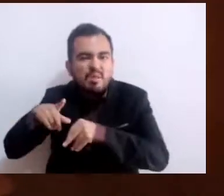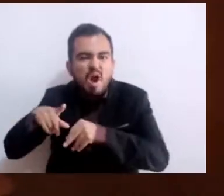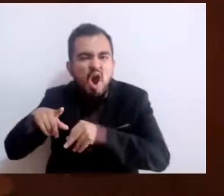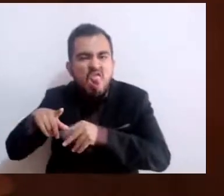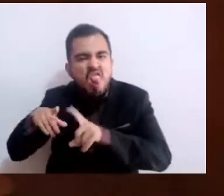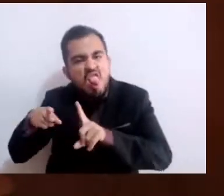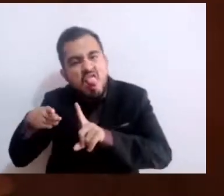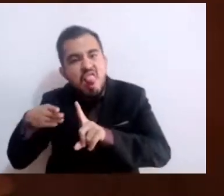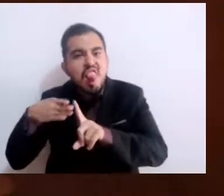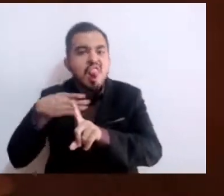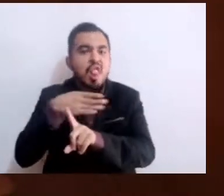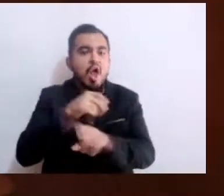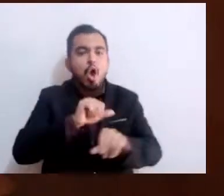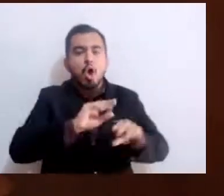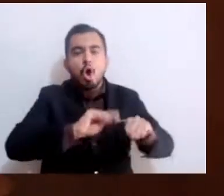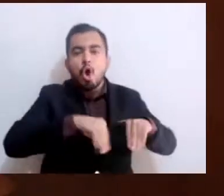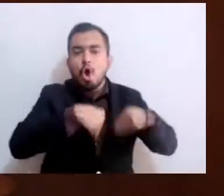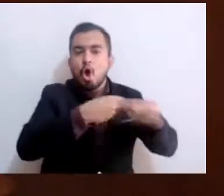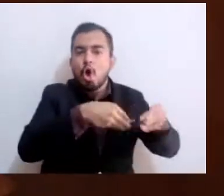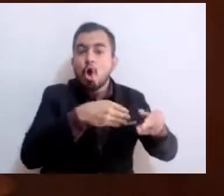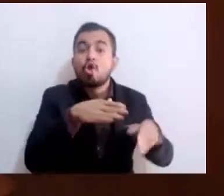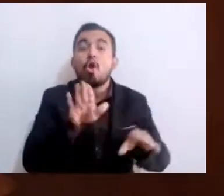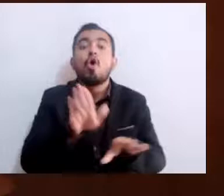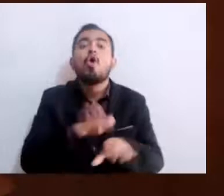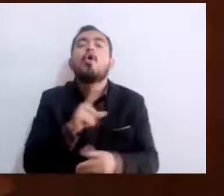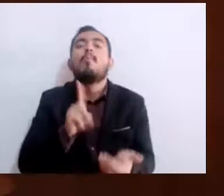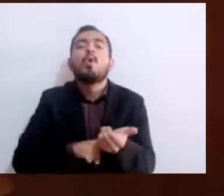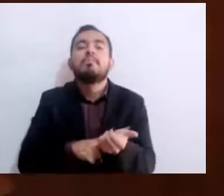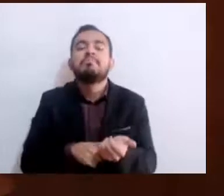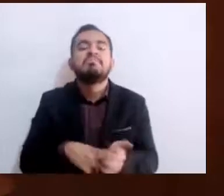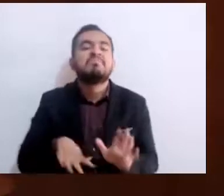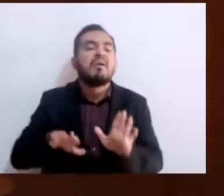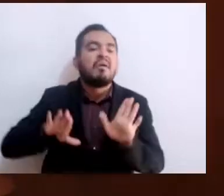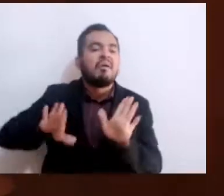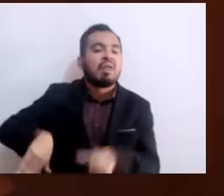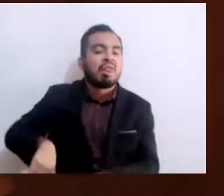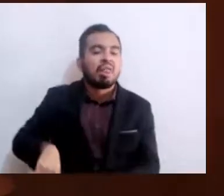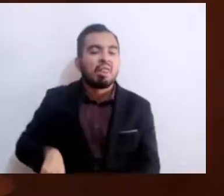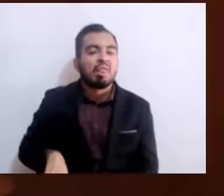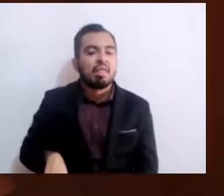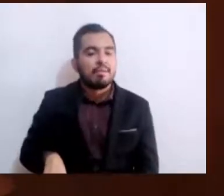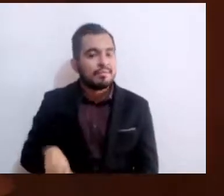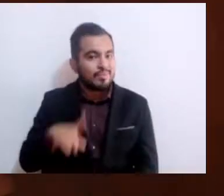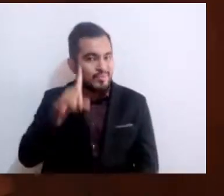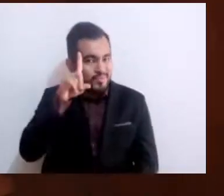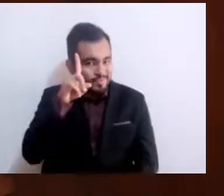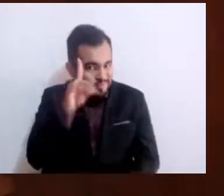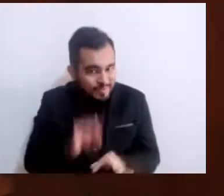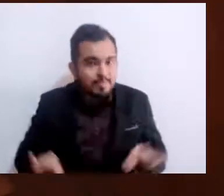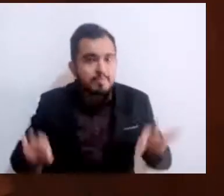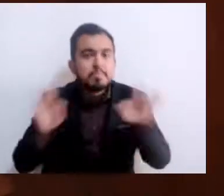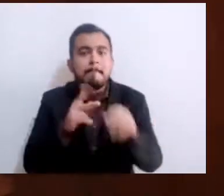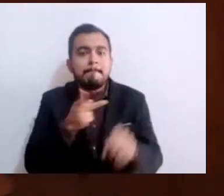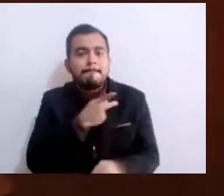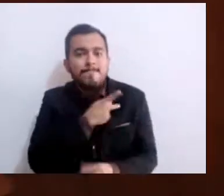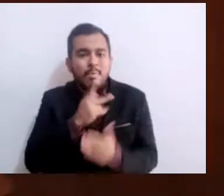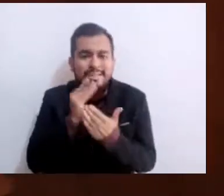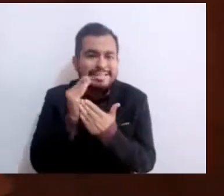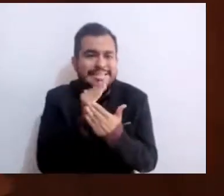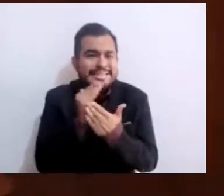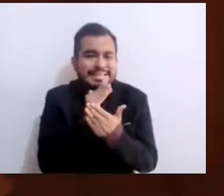porque no damos en el tema primordial y principal, que es la erradicación de la pobreza en un estado de